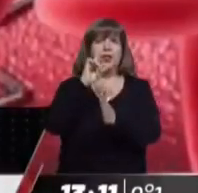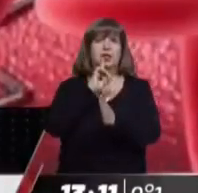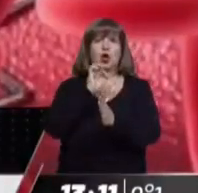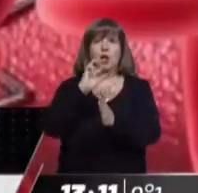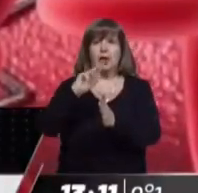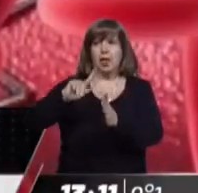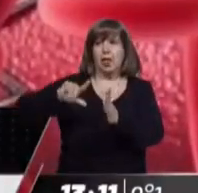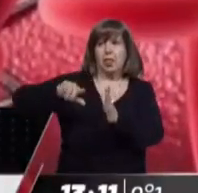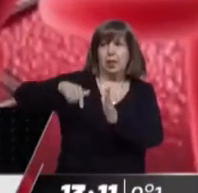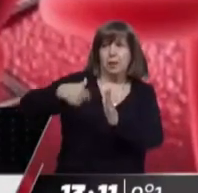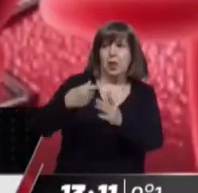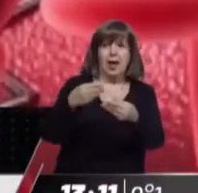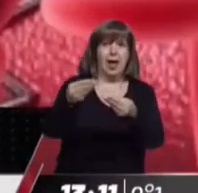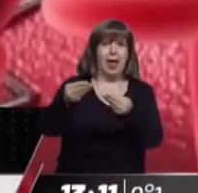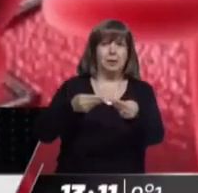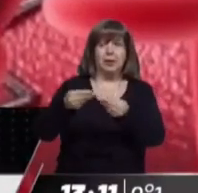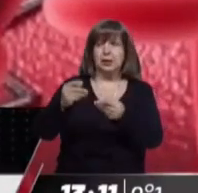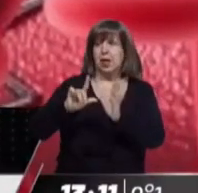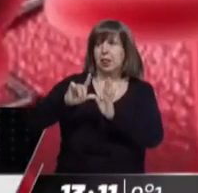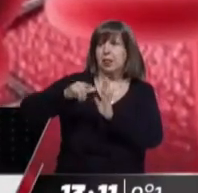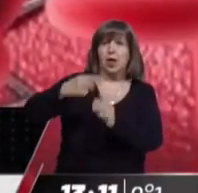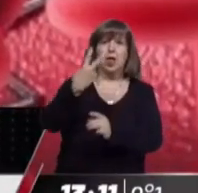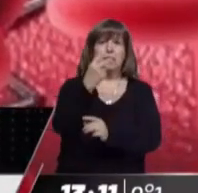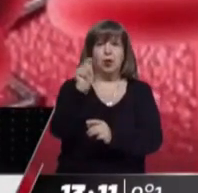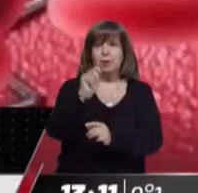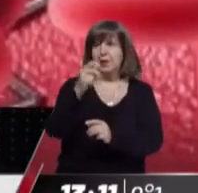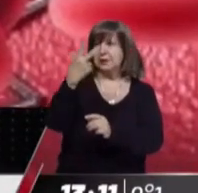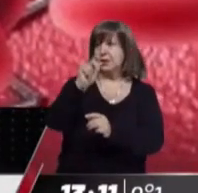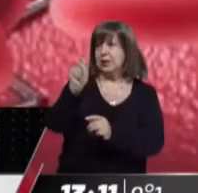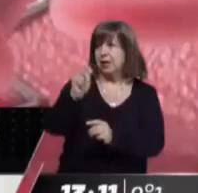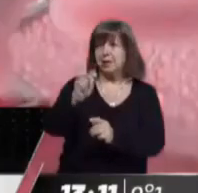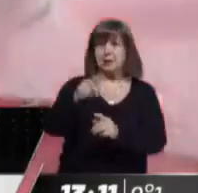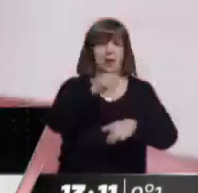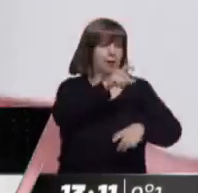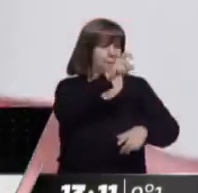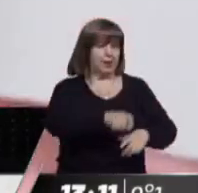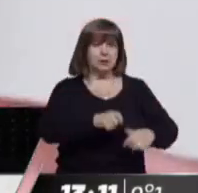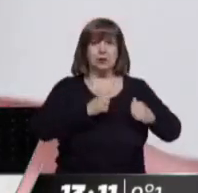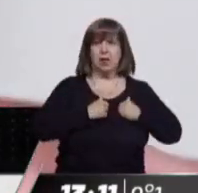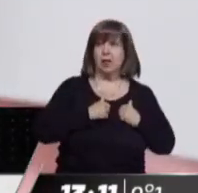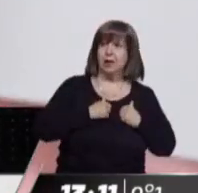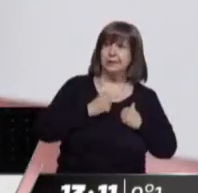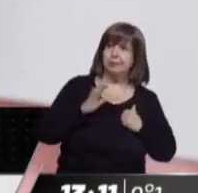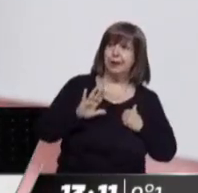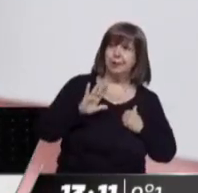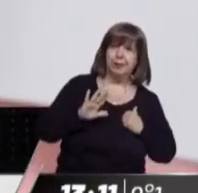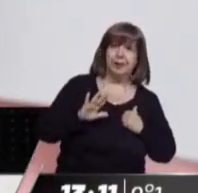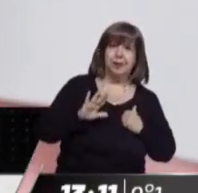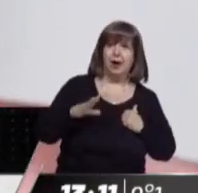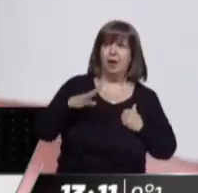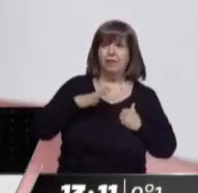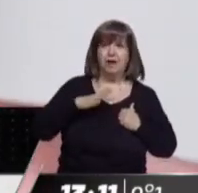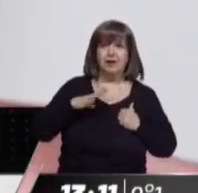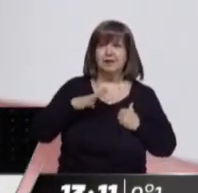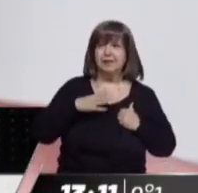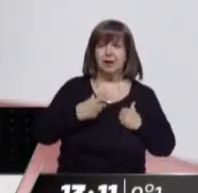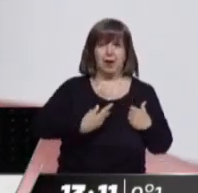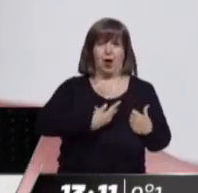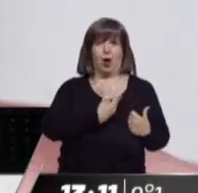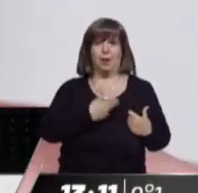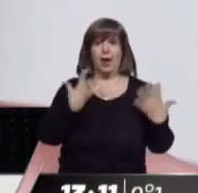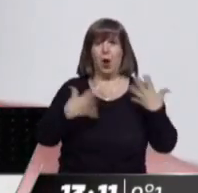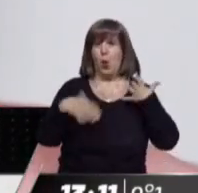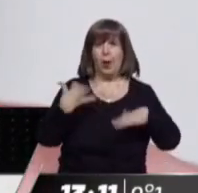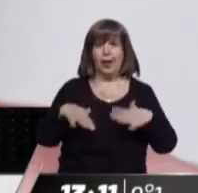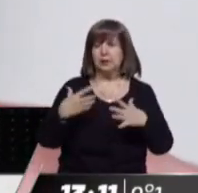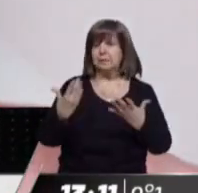esto lleva tiempos de dos meses TR meses y así tod a veces no podemos obtener el material para pod resolverlo Y eso